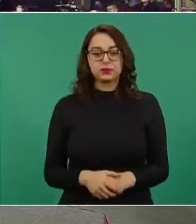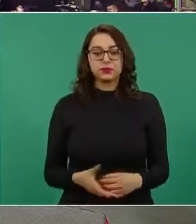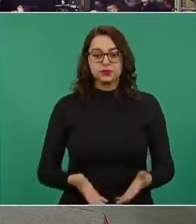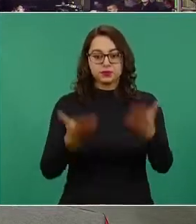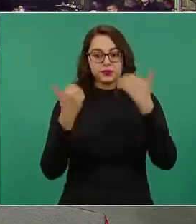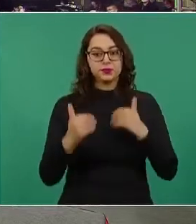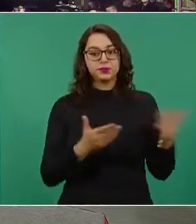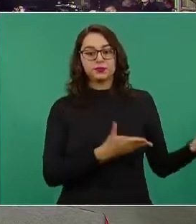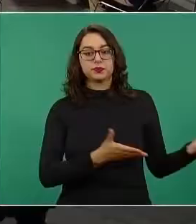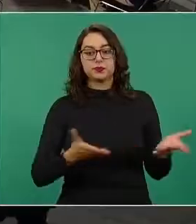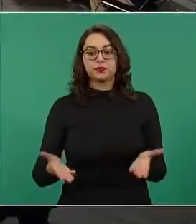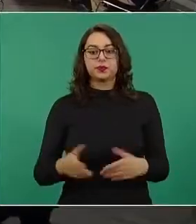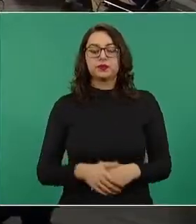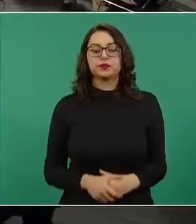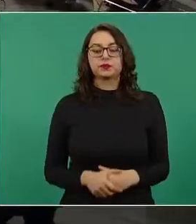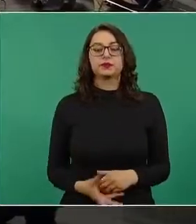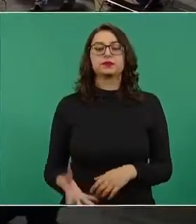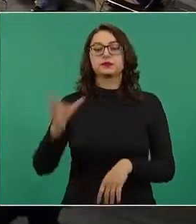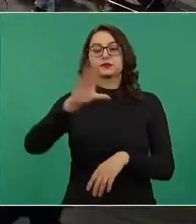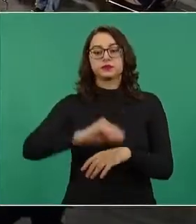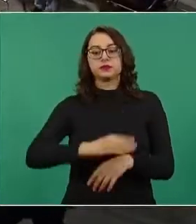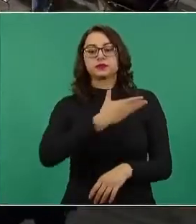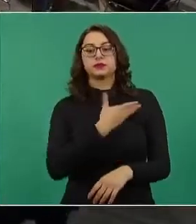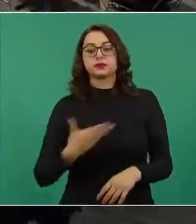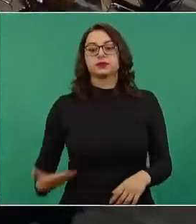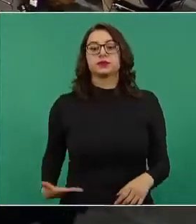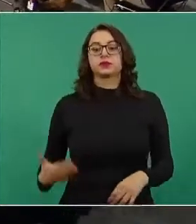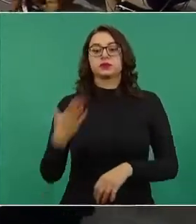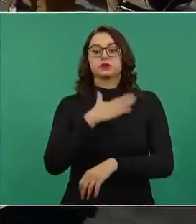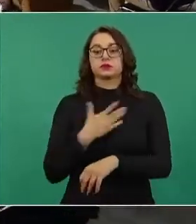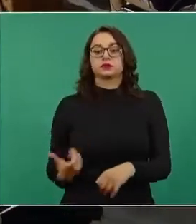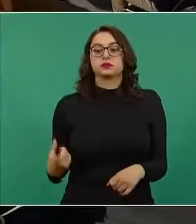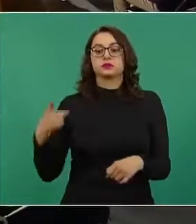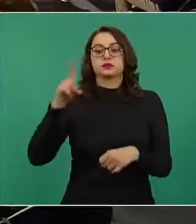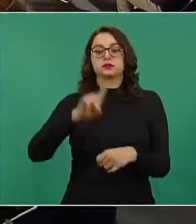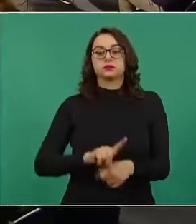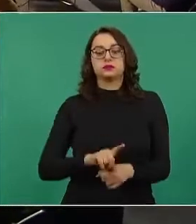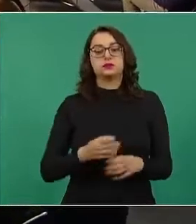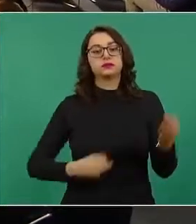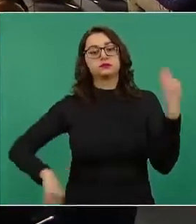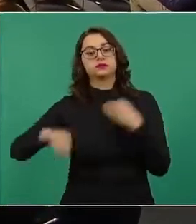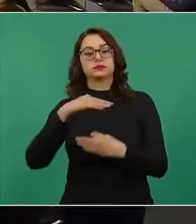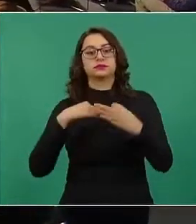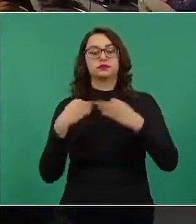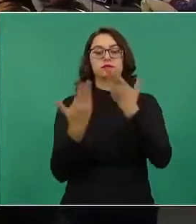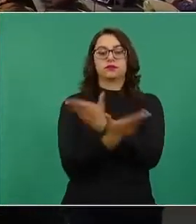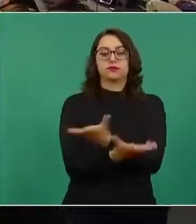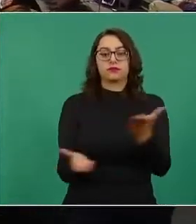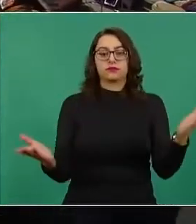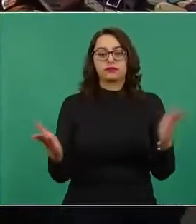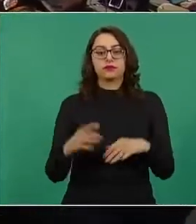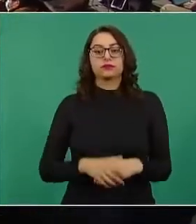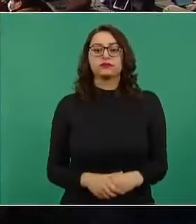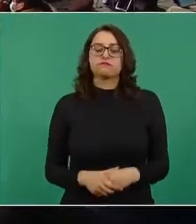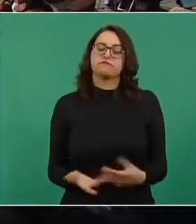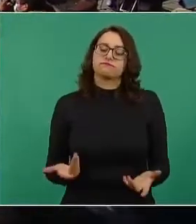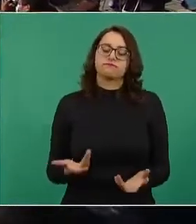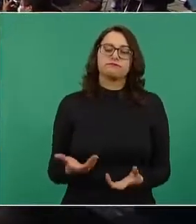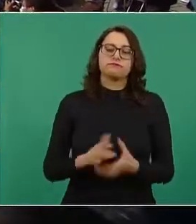Con su permiso, señor presidente, muy buenos días a todas y todos ustedes. Los saludo con el afecto de